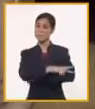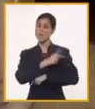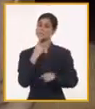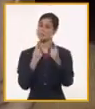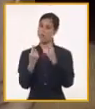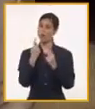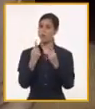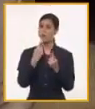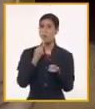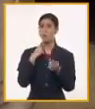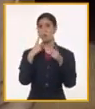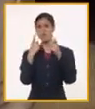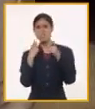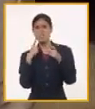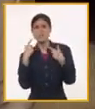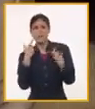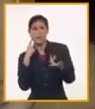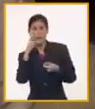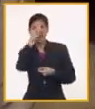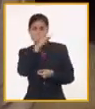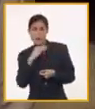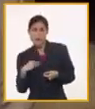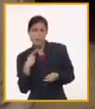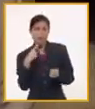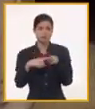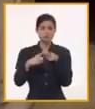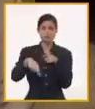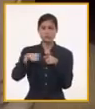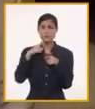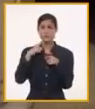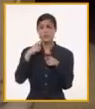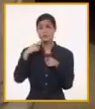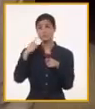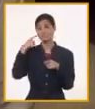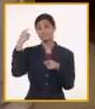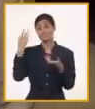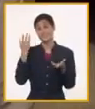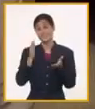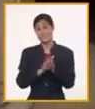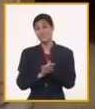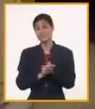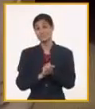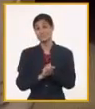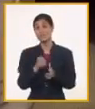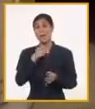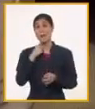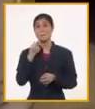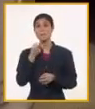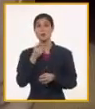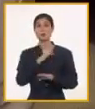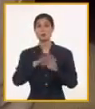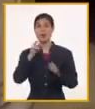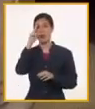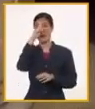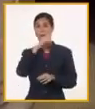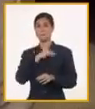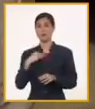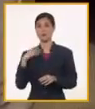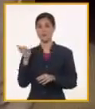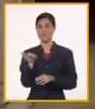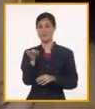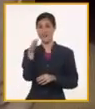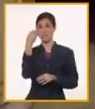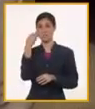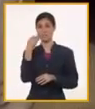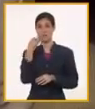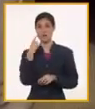y que ahora necesitan la ayuda. Y sí, es verdad que los médicos franceses se habían ido, habían dejado a Argelia solo. Entonces